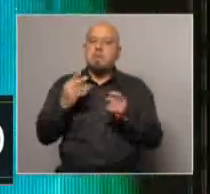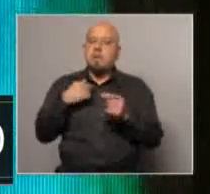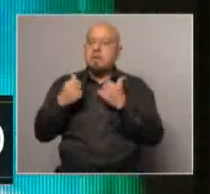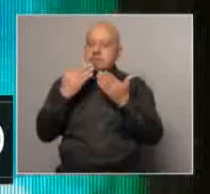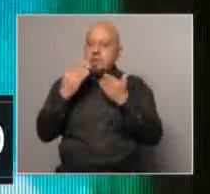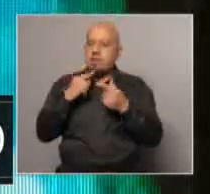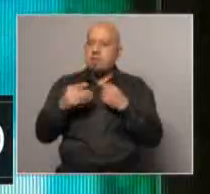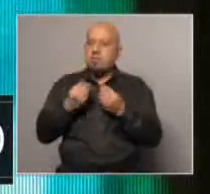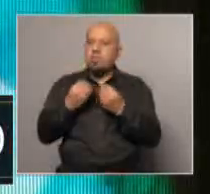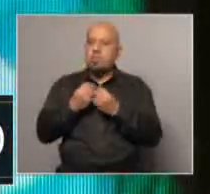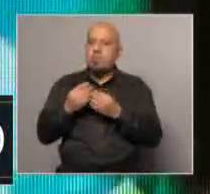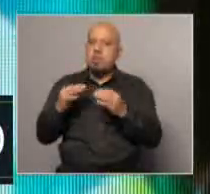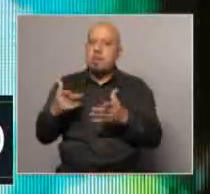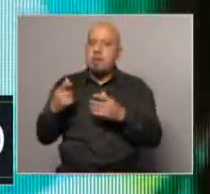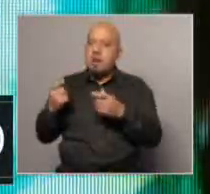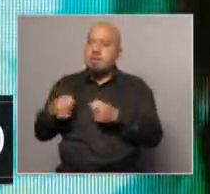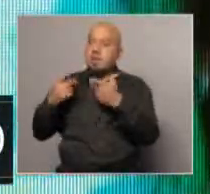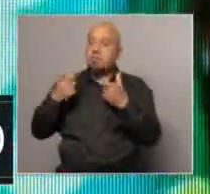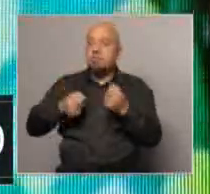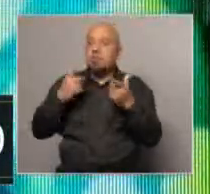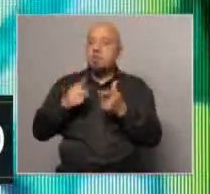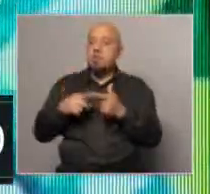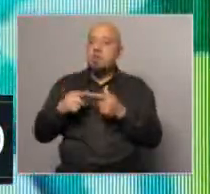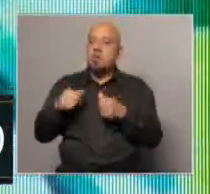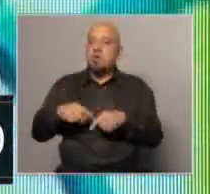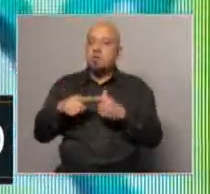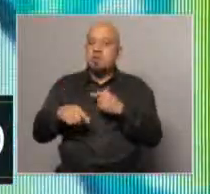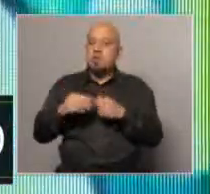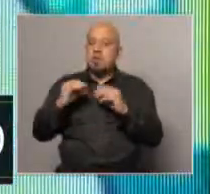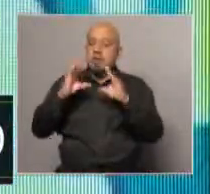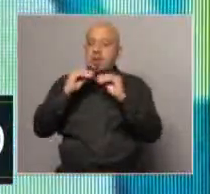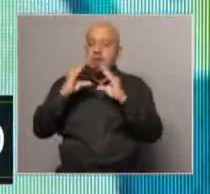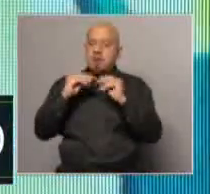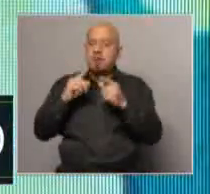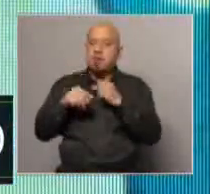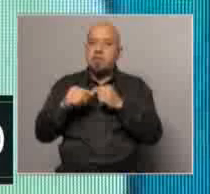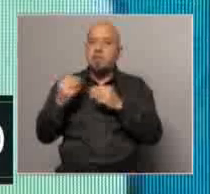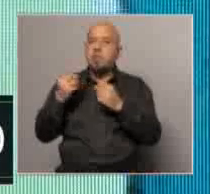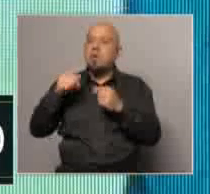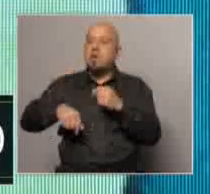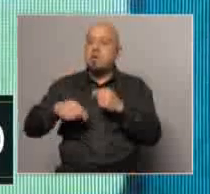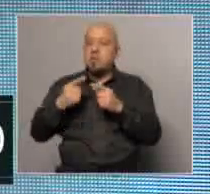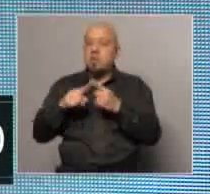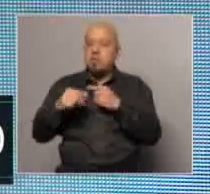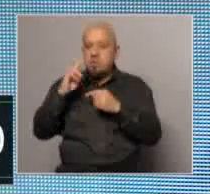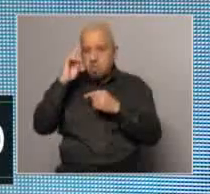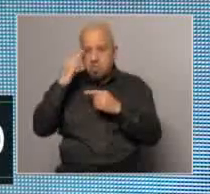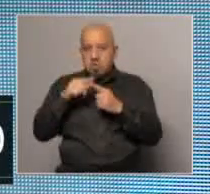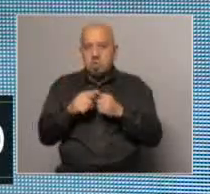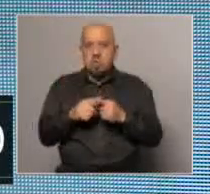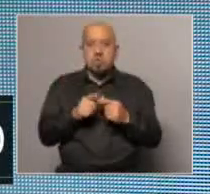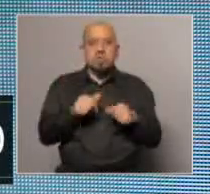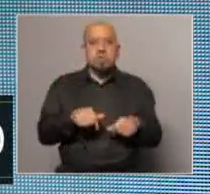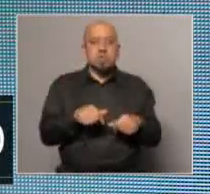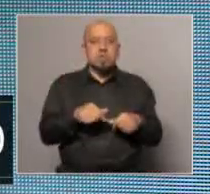habla mucho de la exportación... De cannabis medicinal, ¿y por qué no el mercado interno? Es la gran cuestión que nos